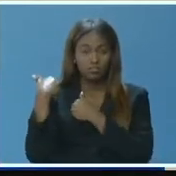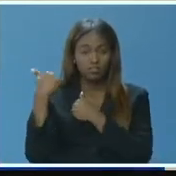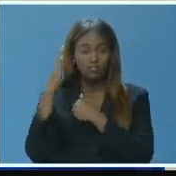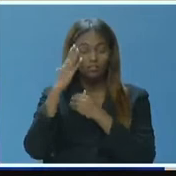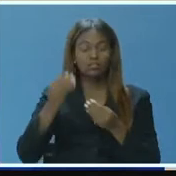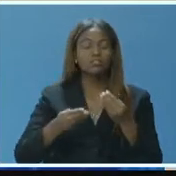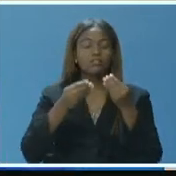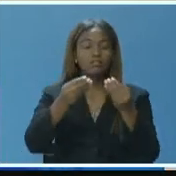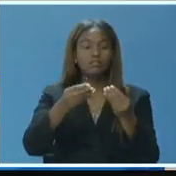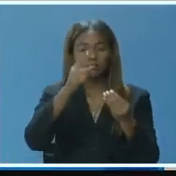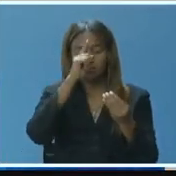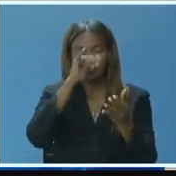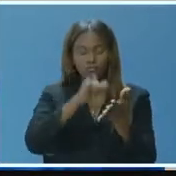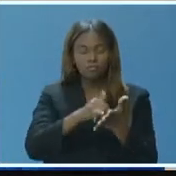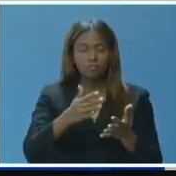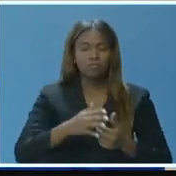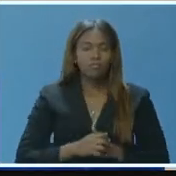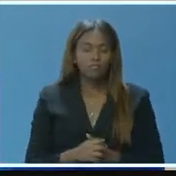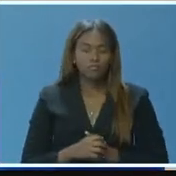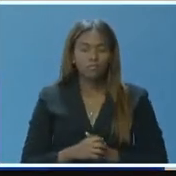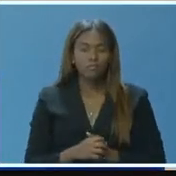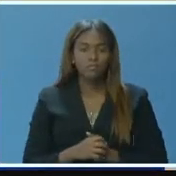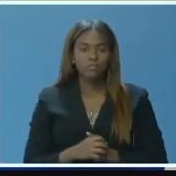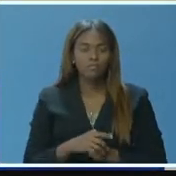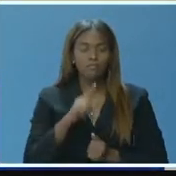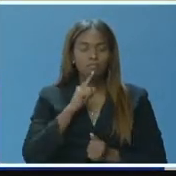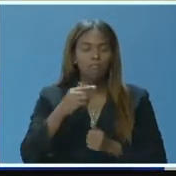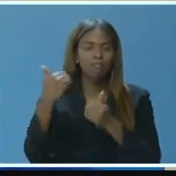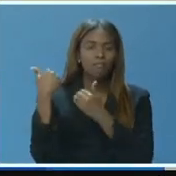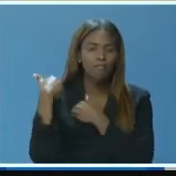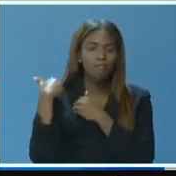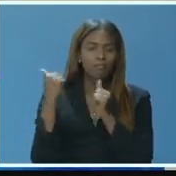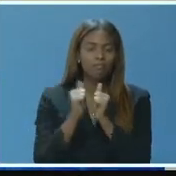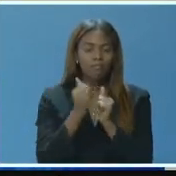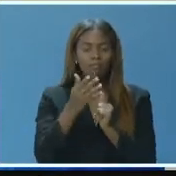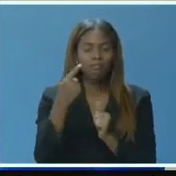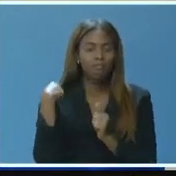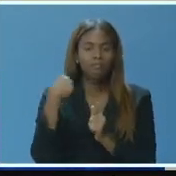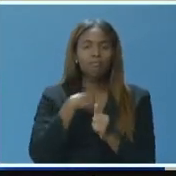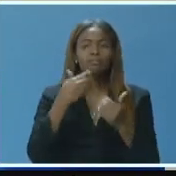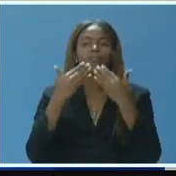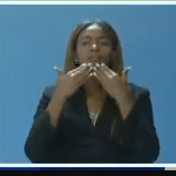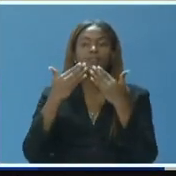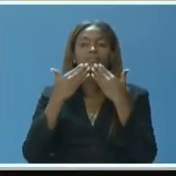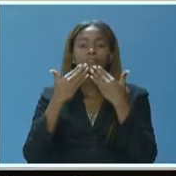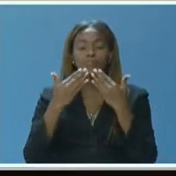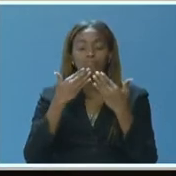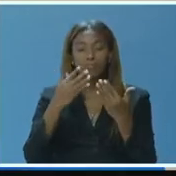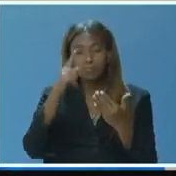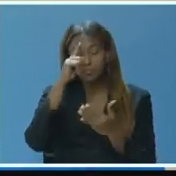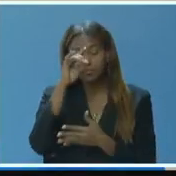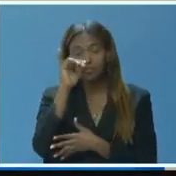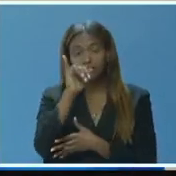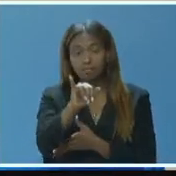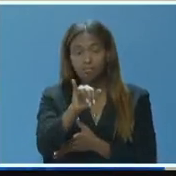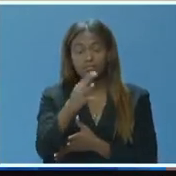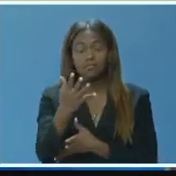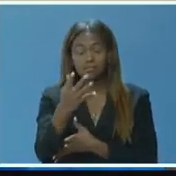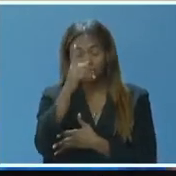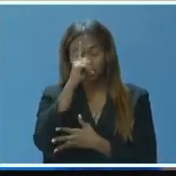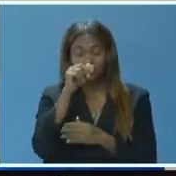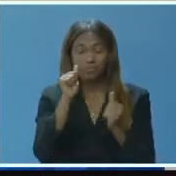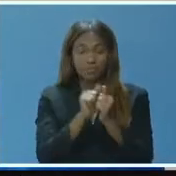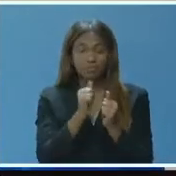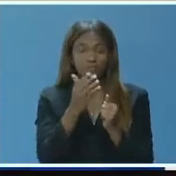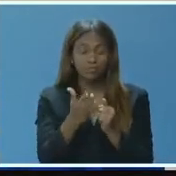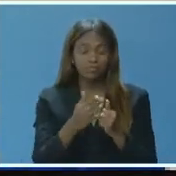rendir porque llegó el Inespre. Y en nombre de los reporteros gráficos, nosotros le damos las gracias infinitas al ingeniero